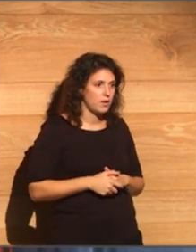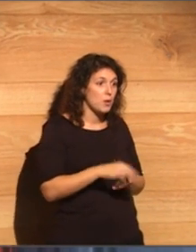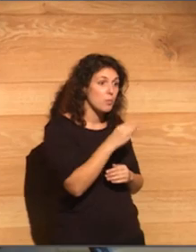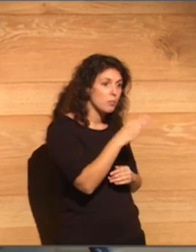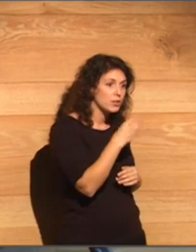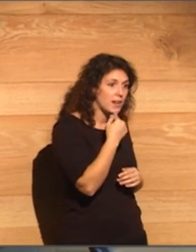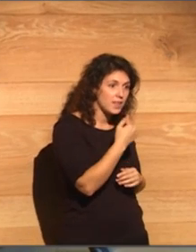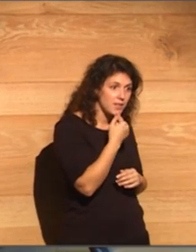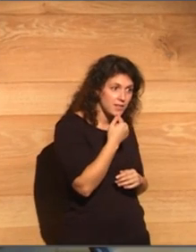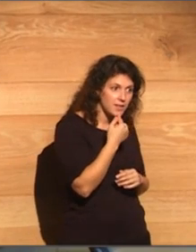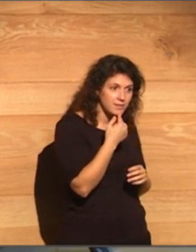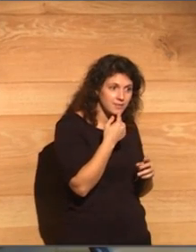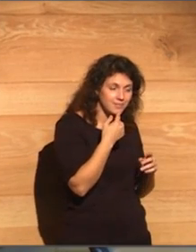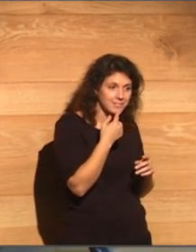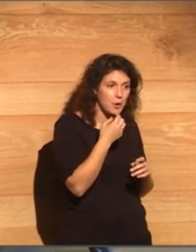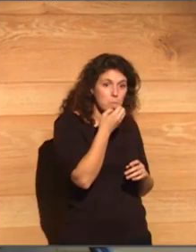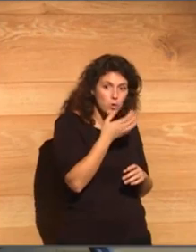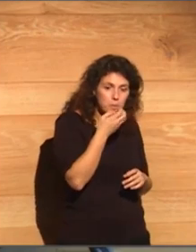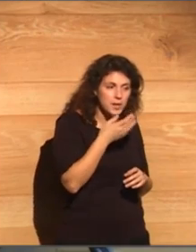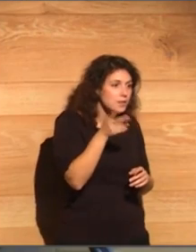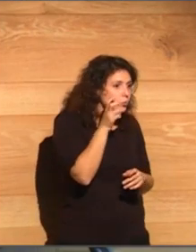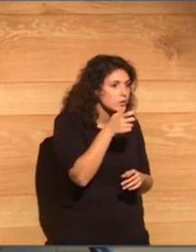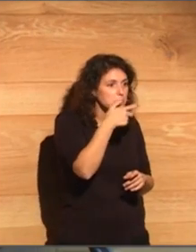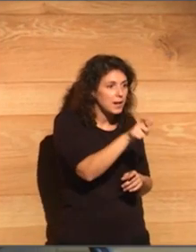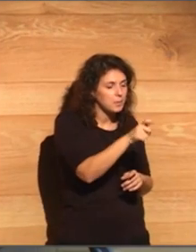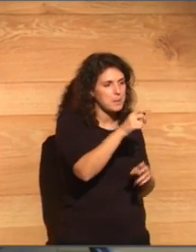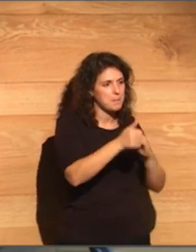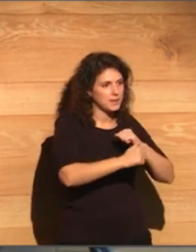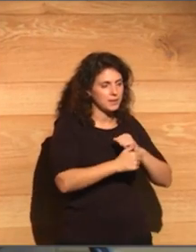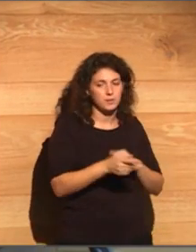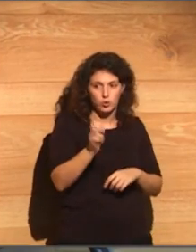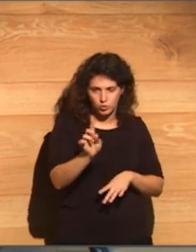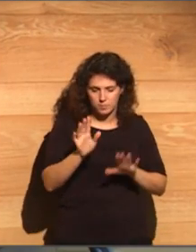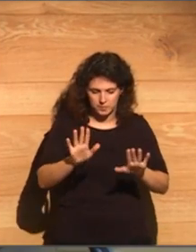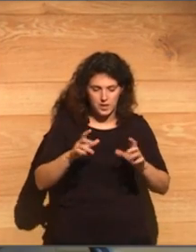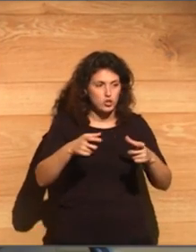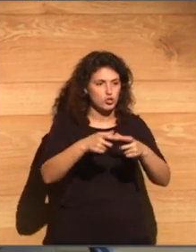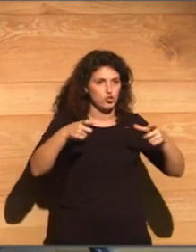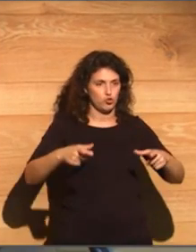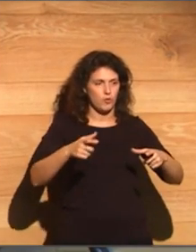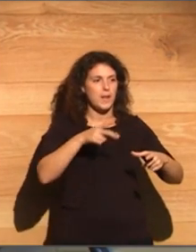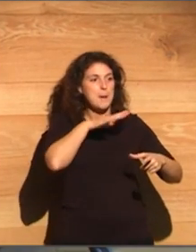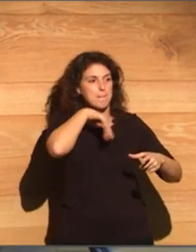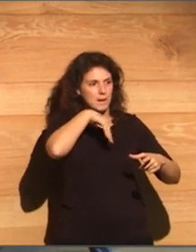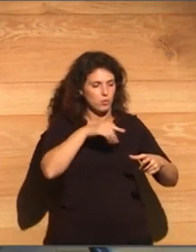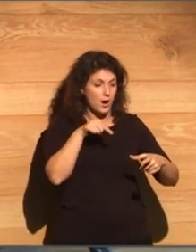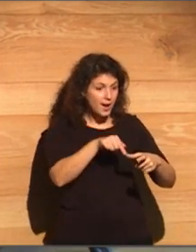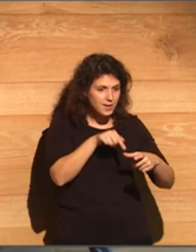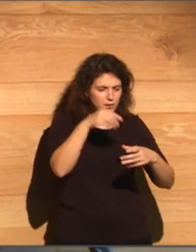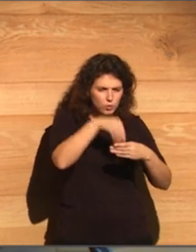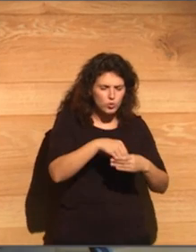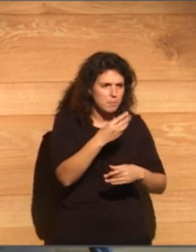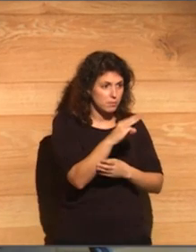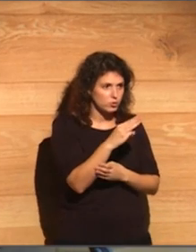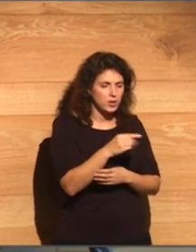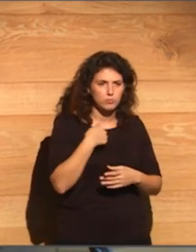proteína qué bien cuando oye la palabra patata? No, proteína. O sea, tú ves el sobre de pavo y dices, qué bien, todo proteínas, voy a cenarme esto